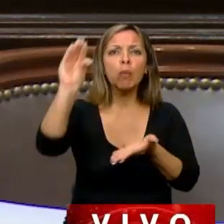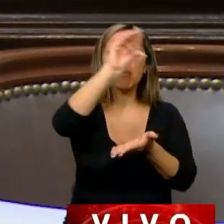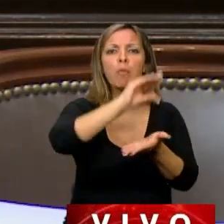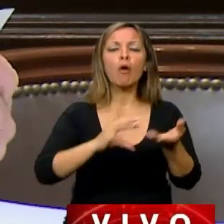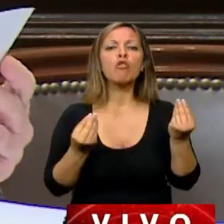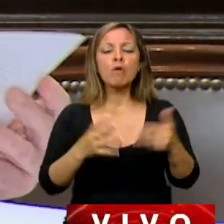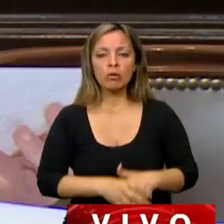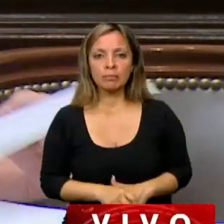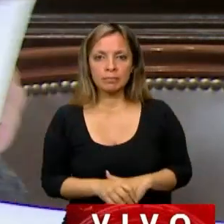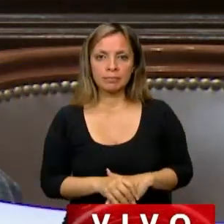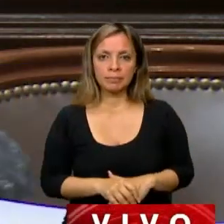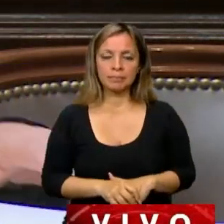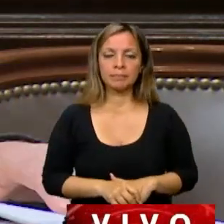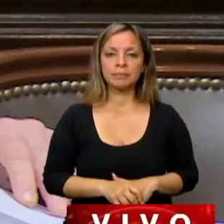ATN.